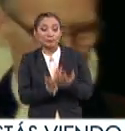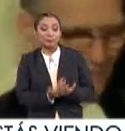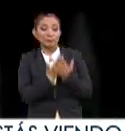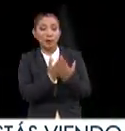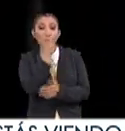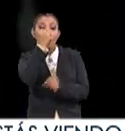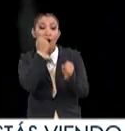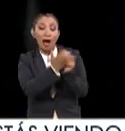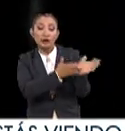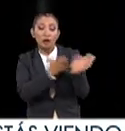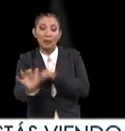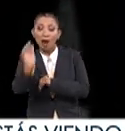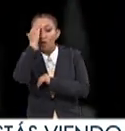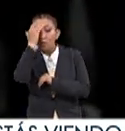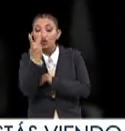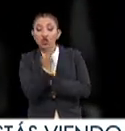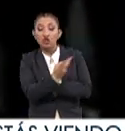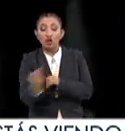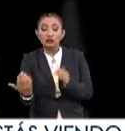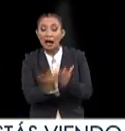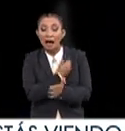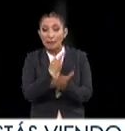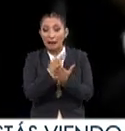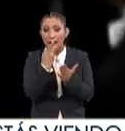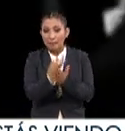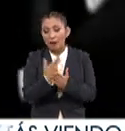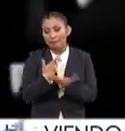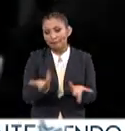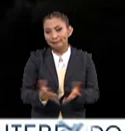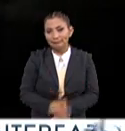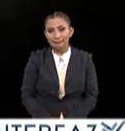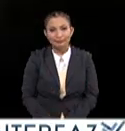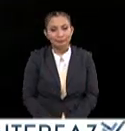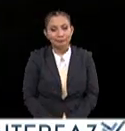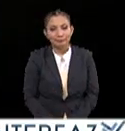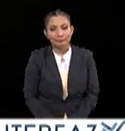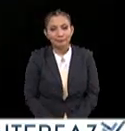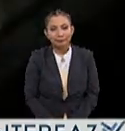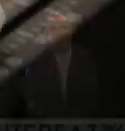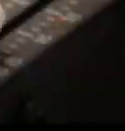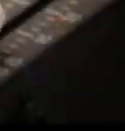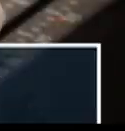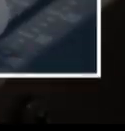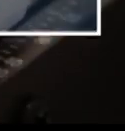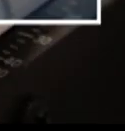aguardar un año para conocer a los 2 ganadores de esta distinción.